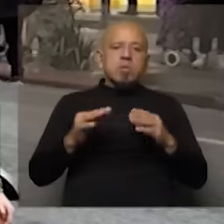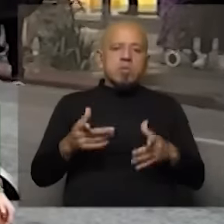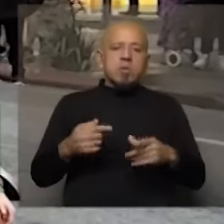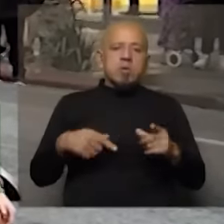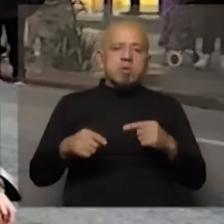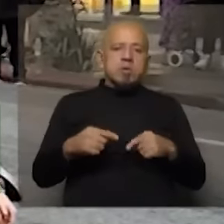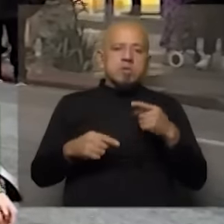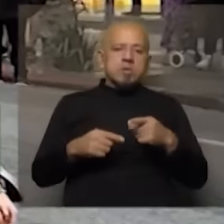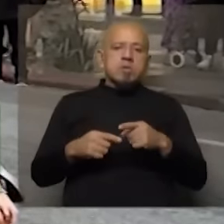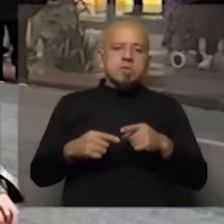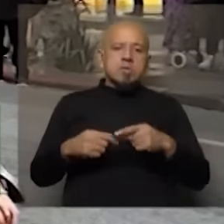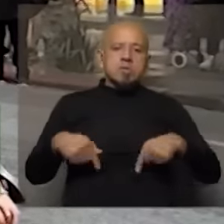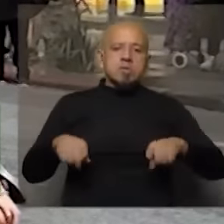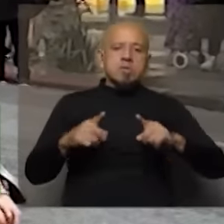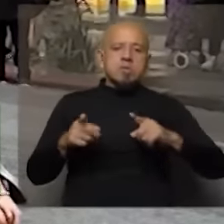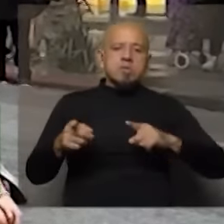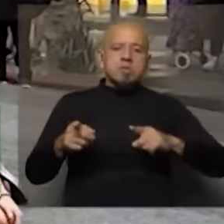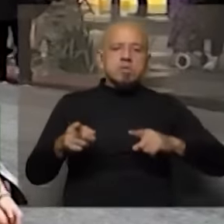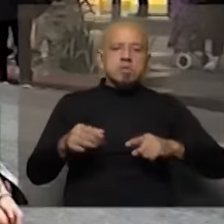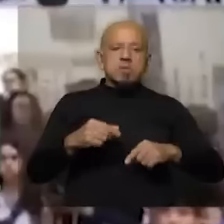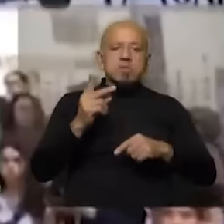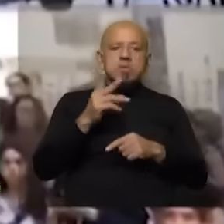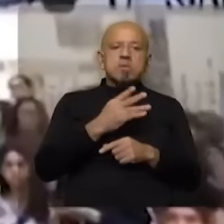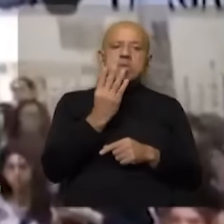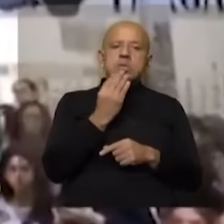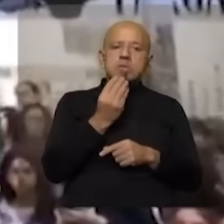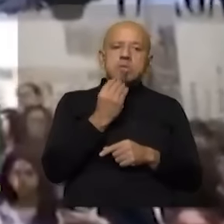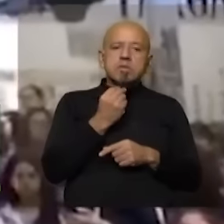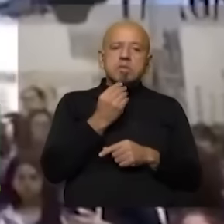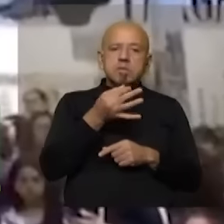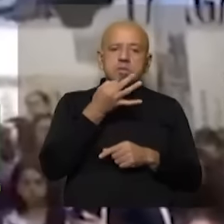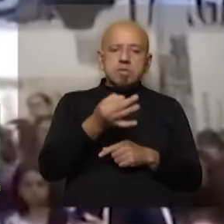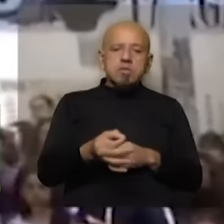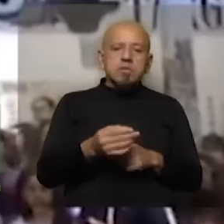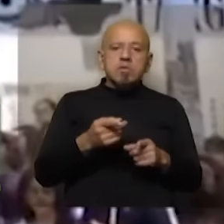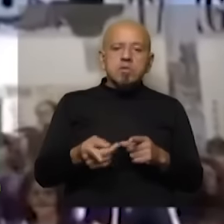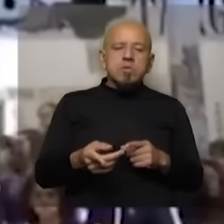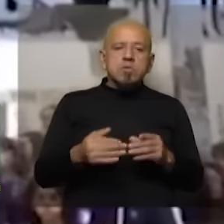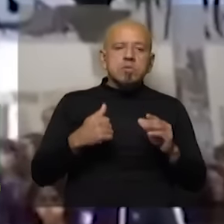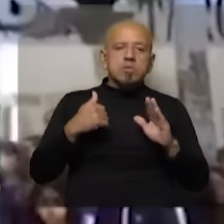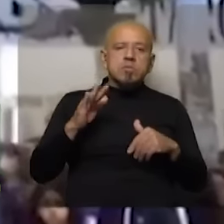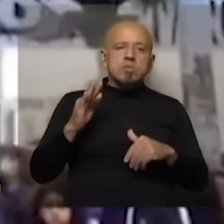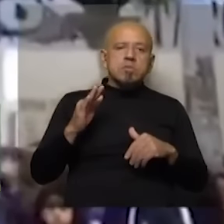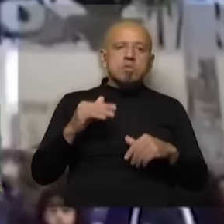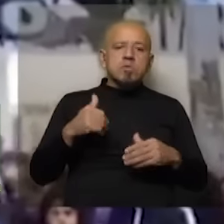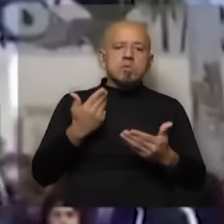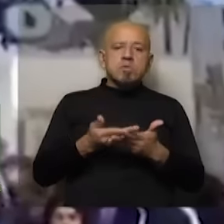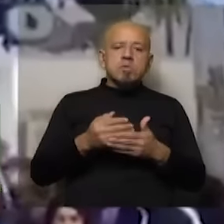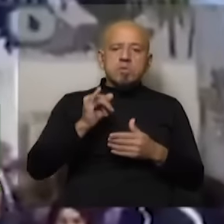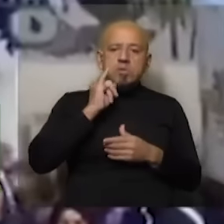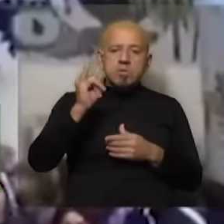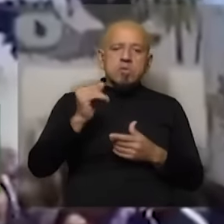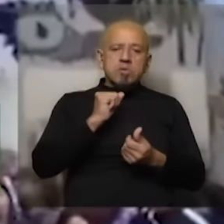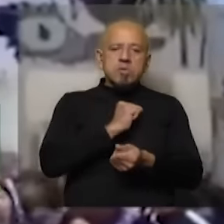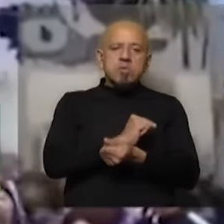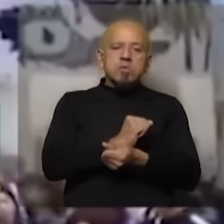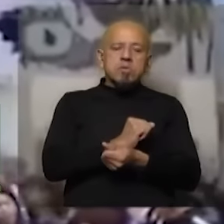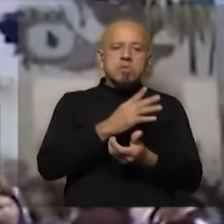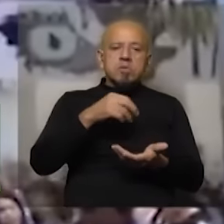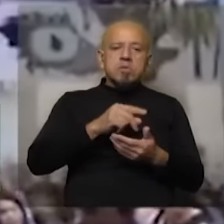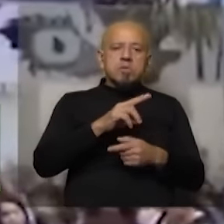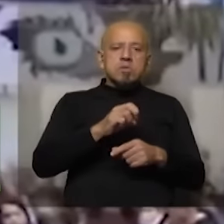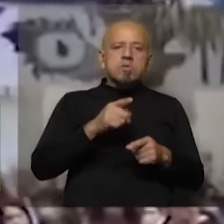en contra de las acciones de Israel en Palestina. En un comunicado anunció que se decidió, por mayoría, presentar una denuncia penal ante Fiscalía con el